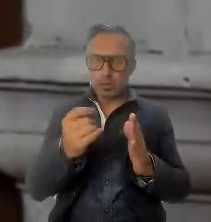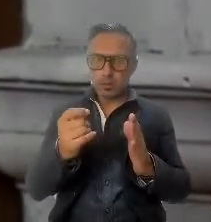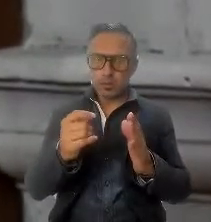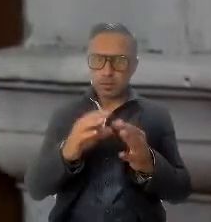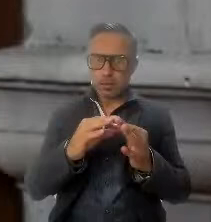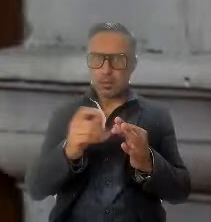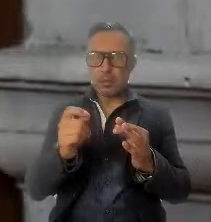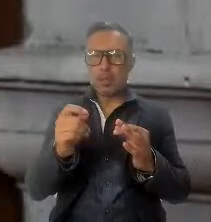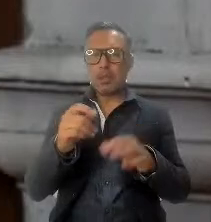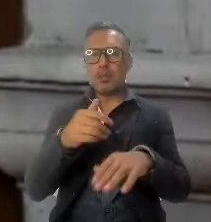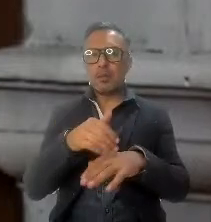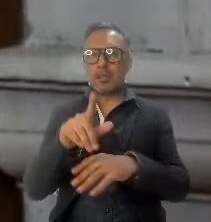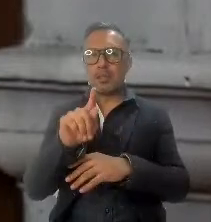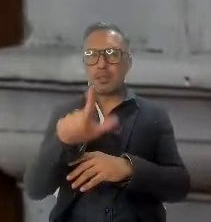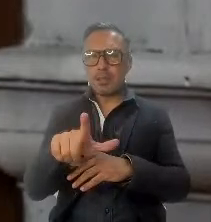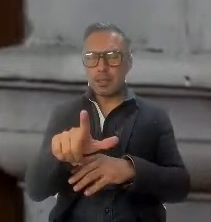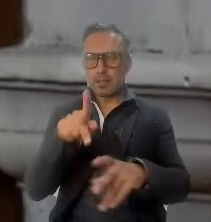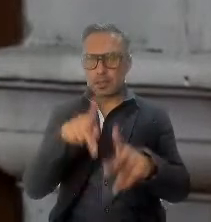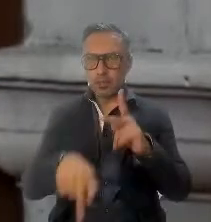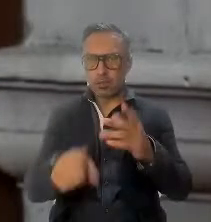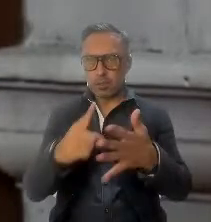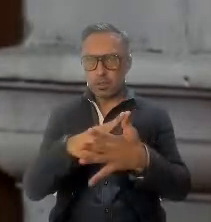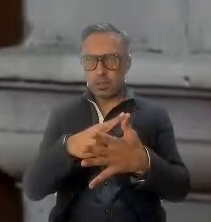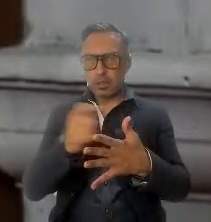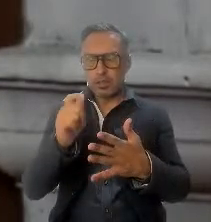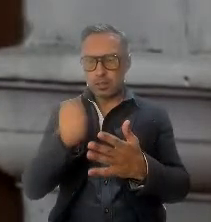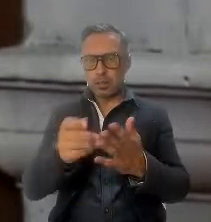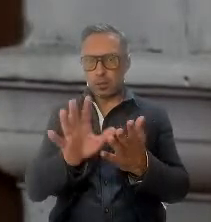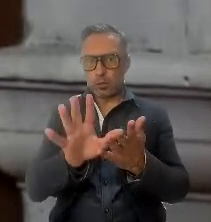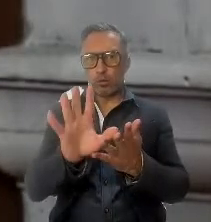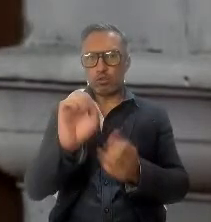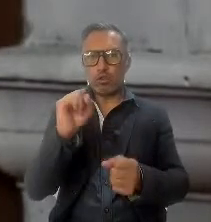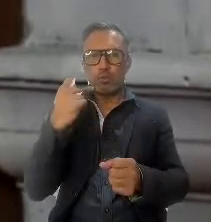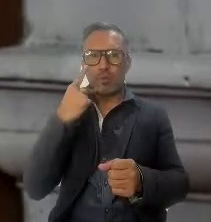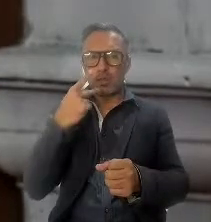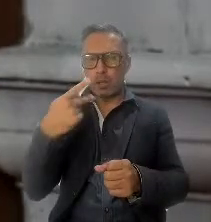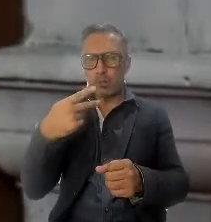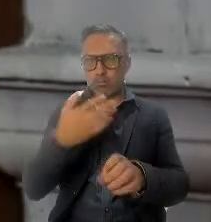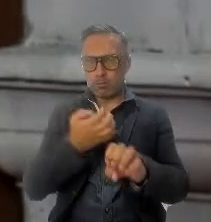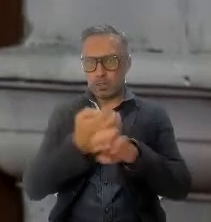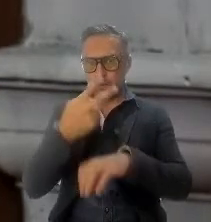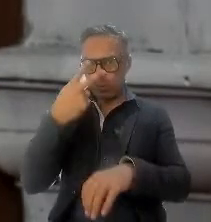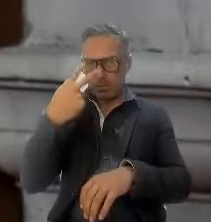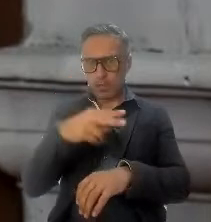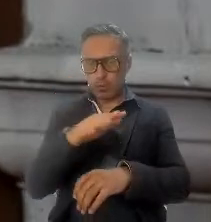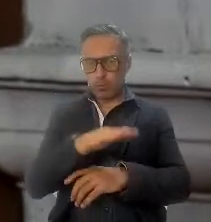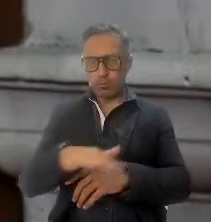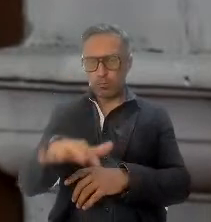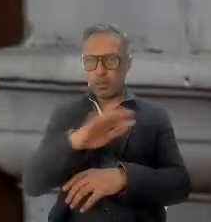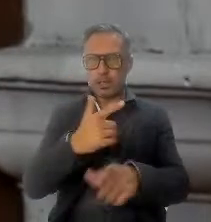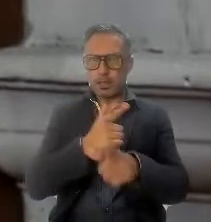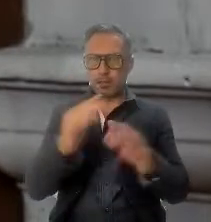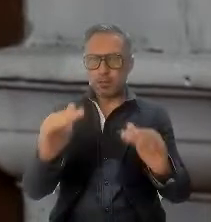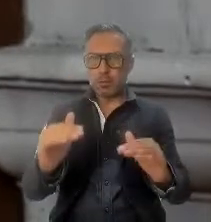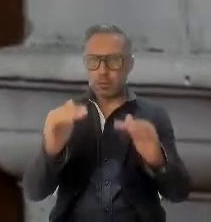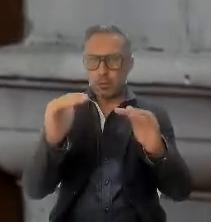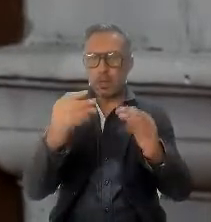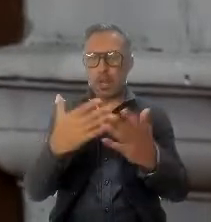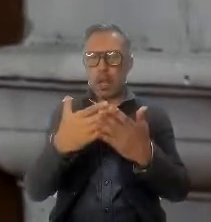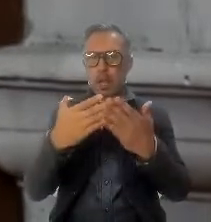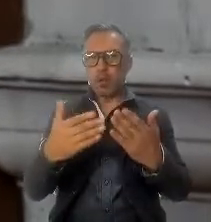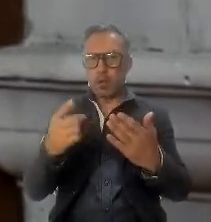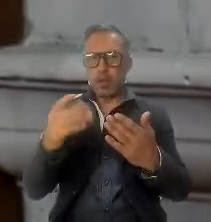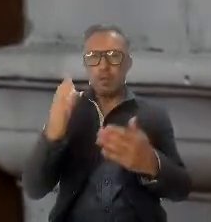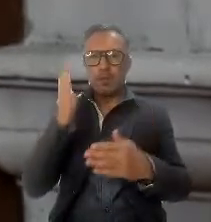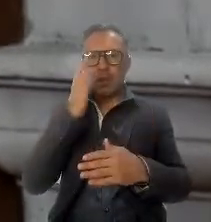y 77, fracción quinta de la Constitución Política del Estado Libre y Soberano de México, se somete a consideración de la